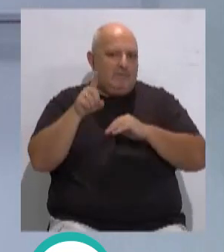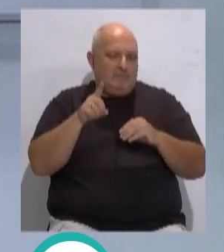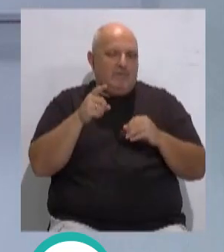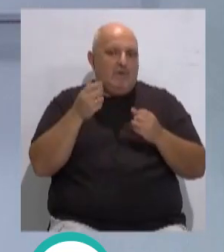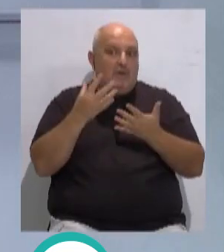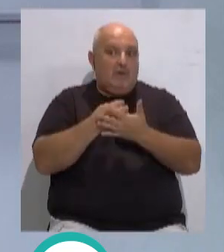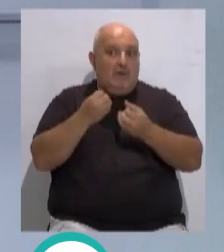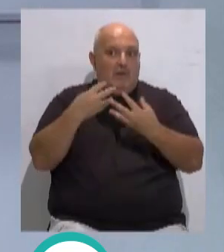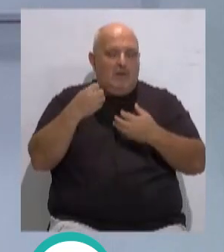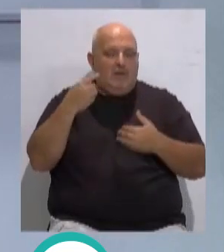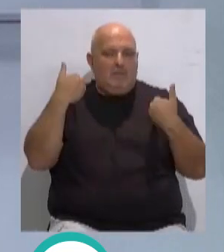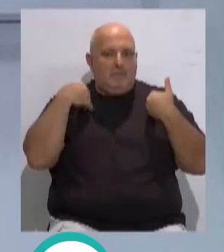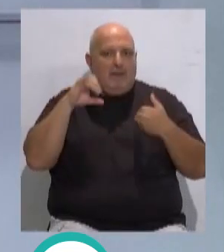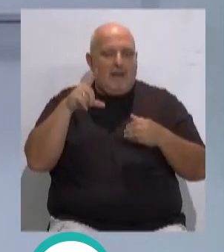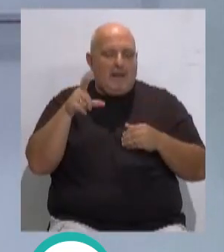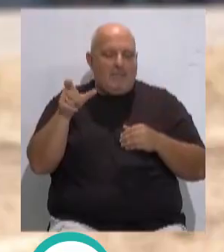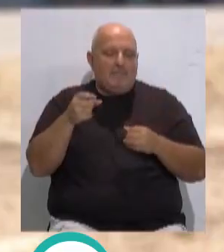complejo. Tiene todos los detalles Miguel Velasco.